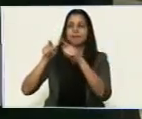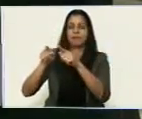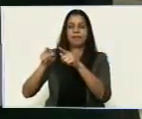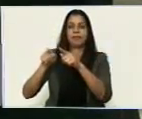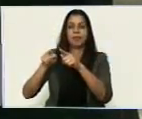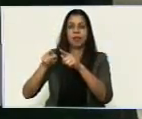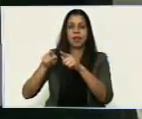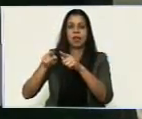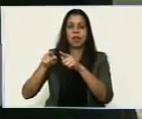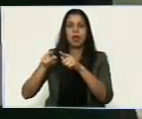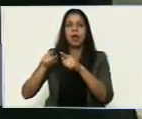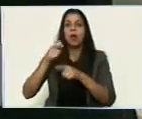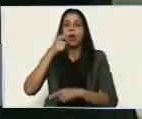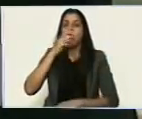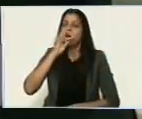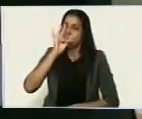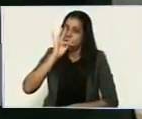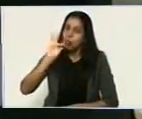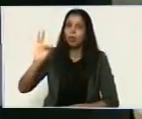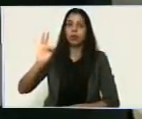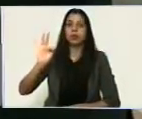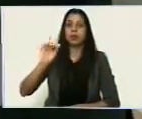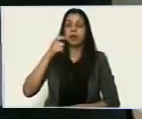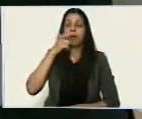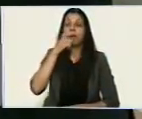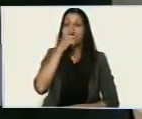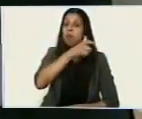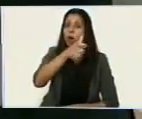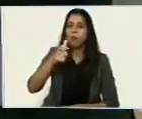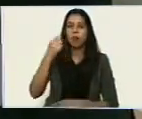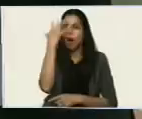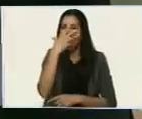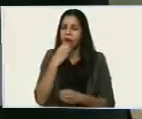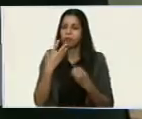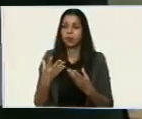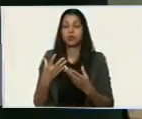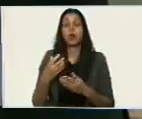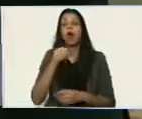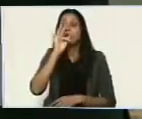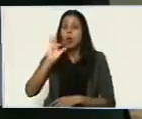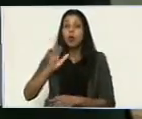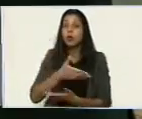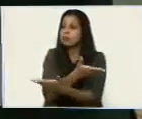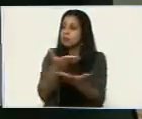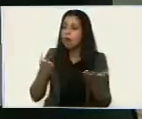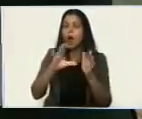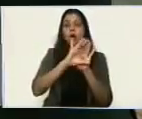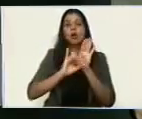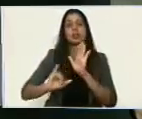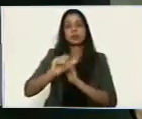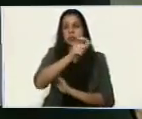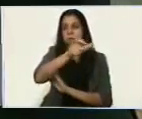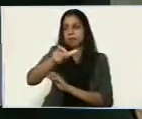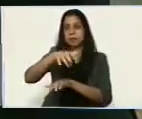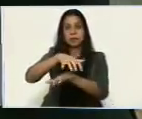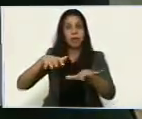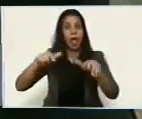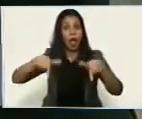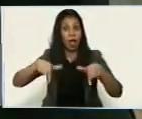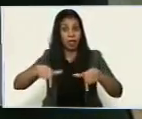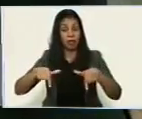juro por este hermoso pueblo, juro por los constituyentes, las constituyentes que aquí